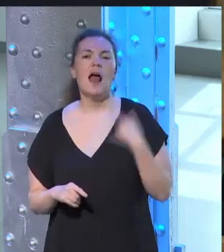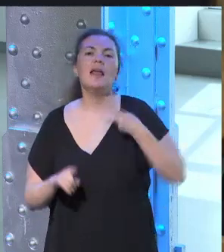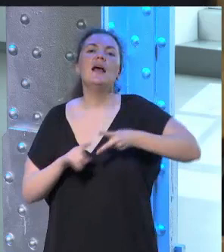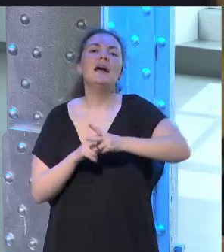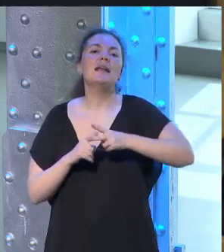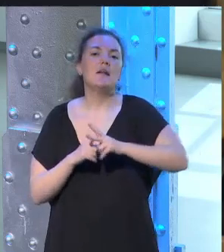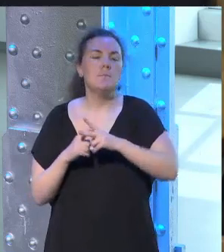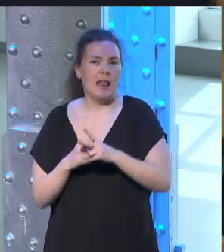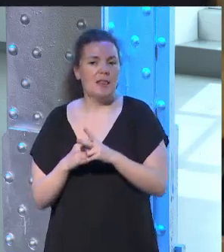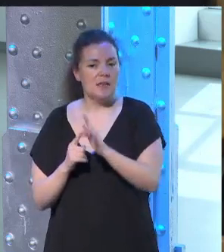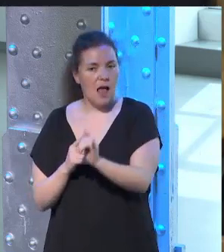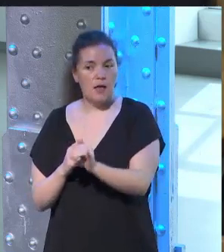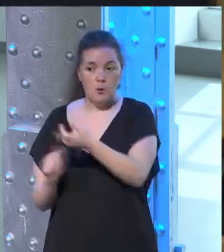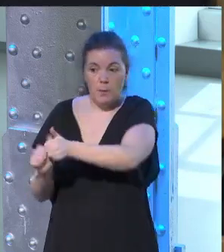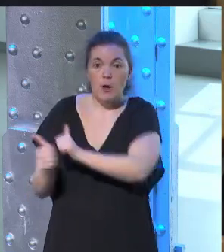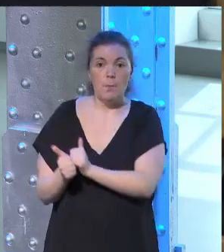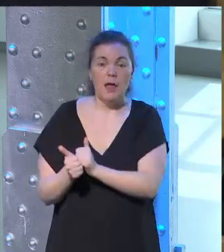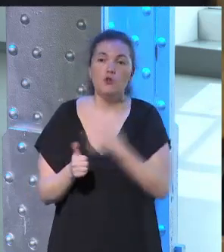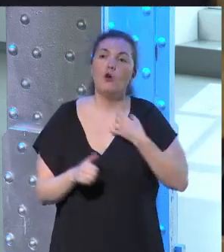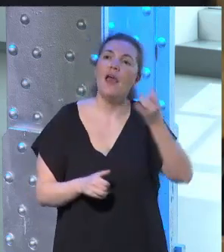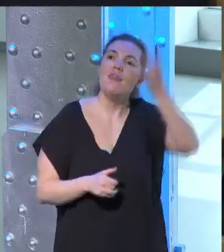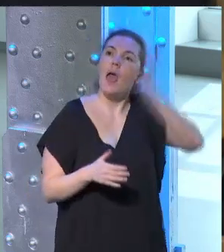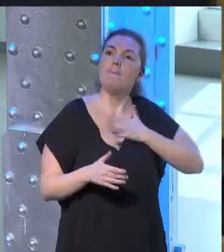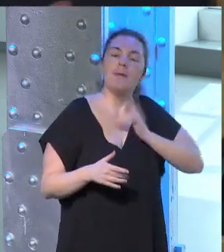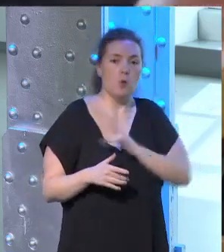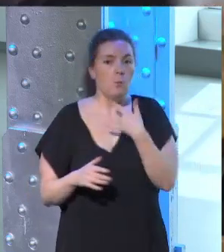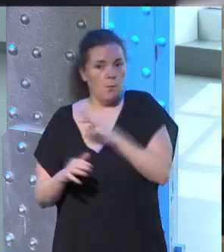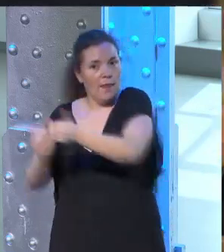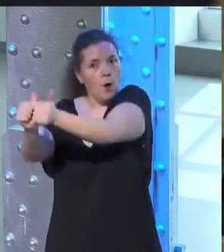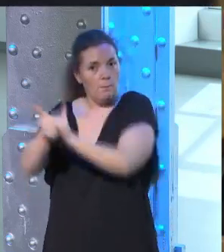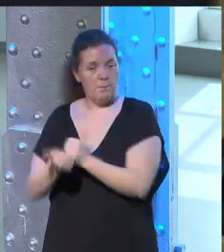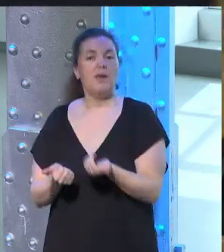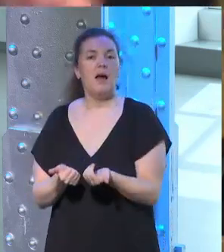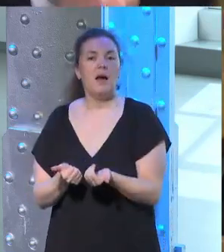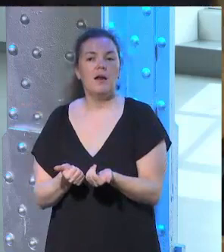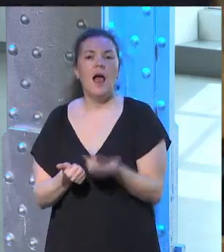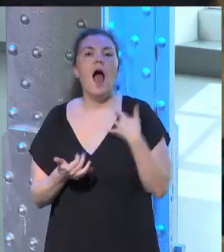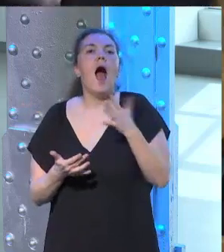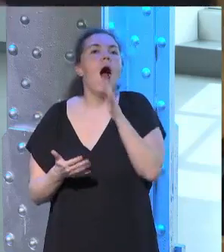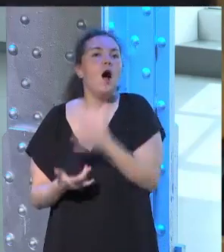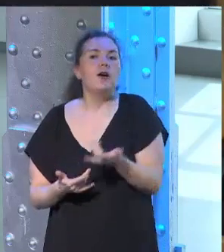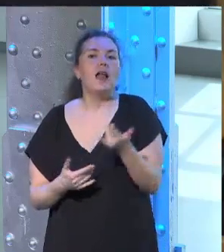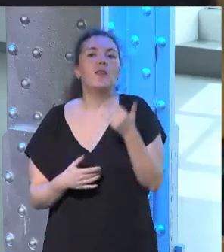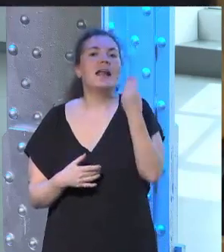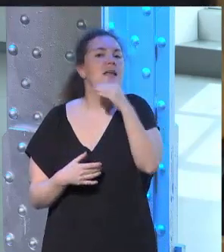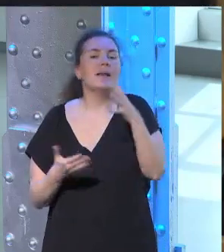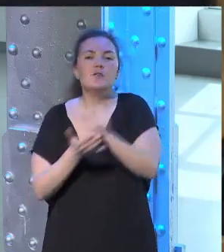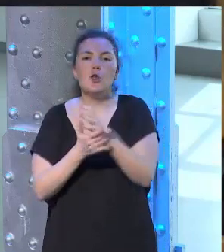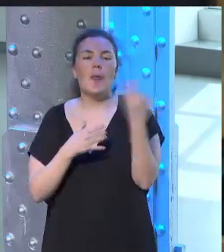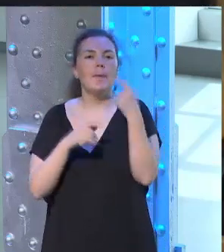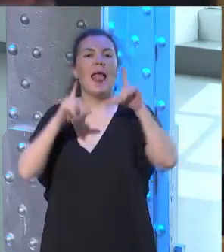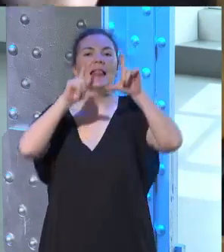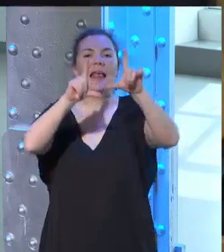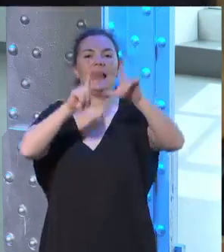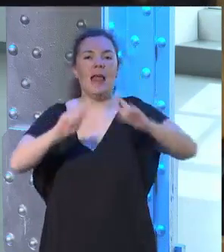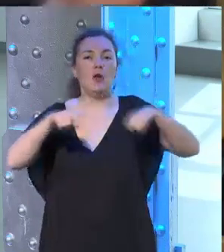herramientas, copiemos, no seamos originales, copiemos. Lo comentábamos antes, todas las viviendas ahora tienen que tener la etiqueta ecológica, que no vale para nada,